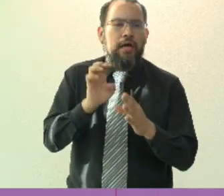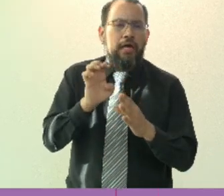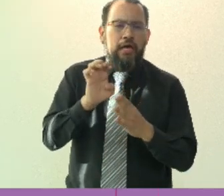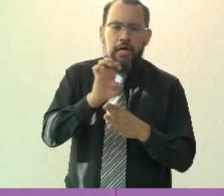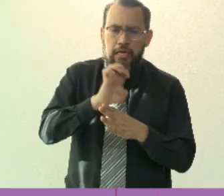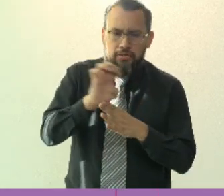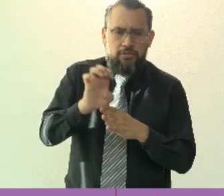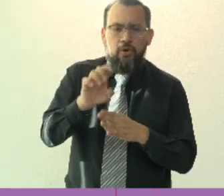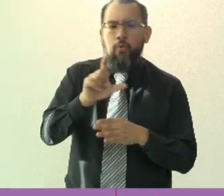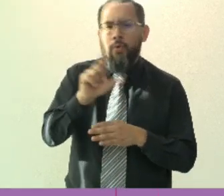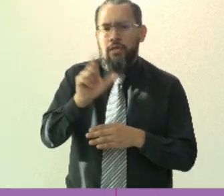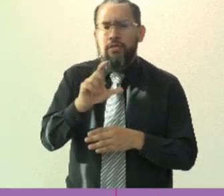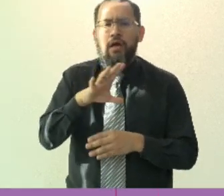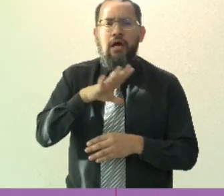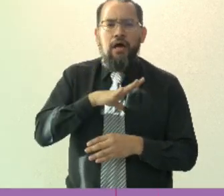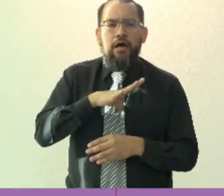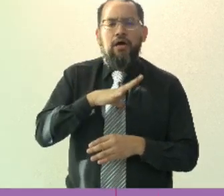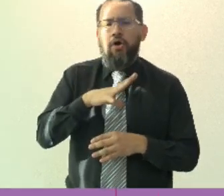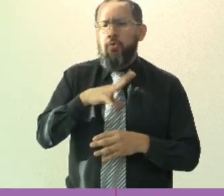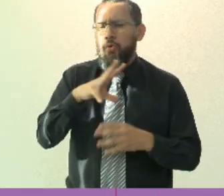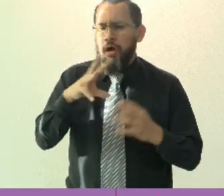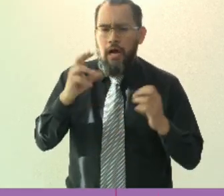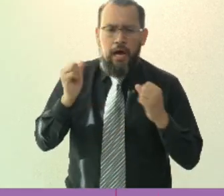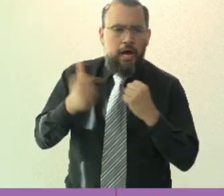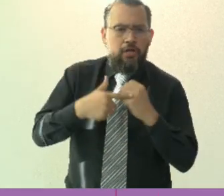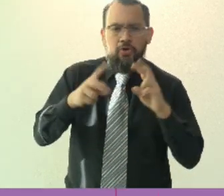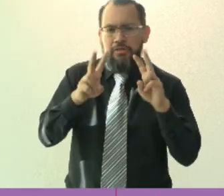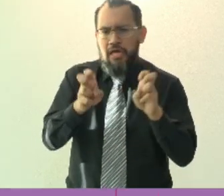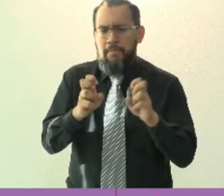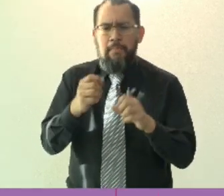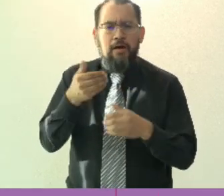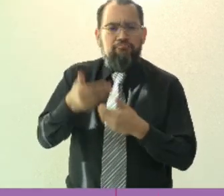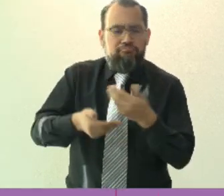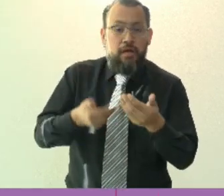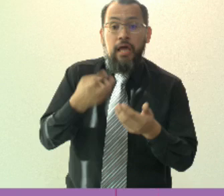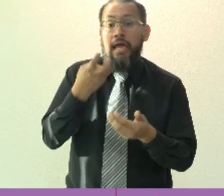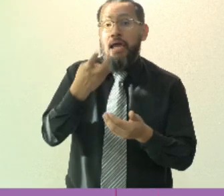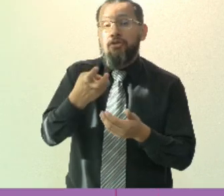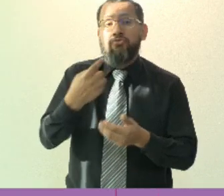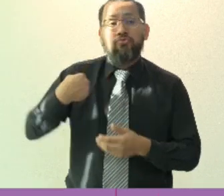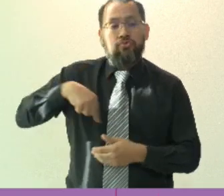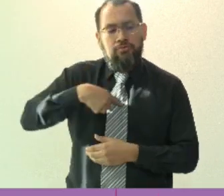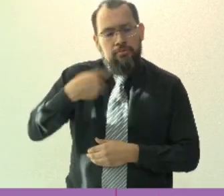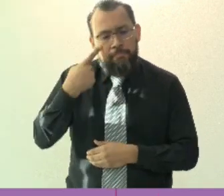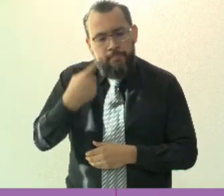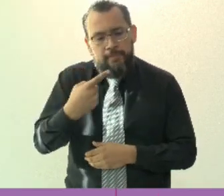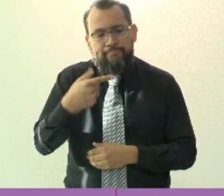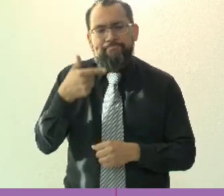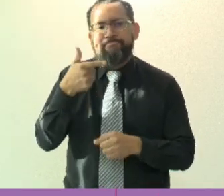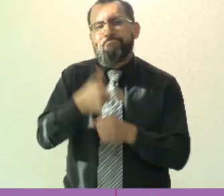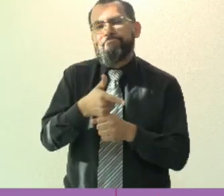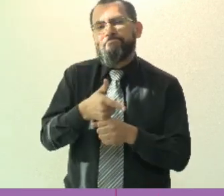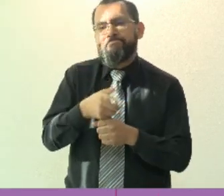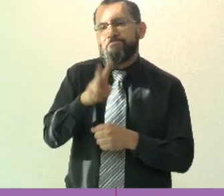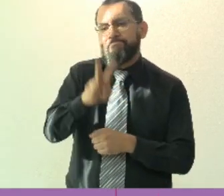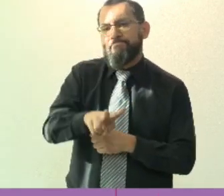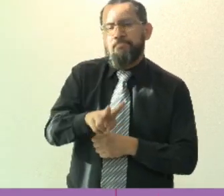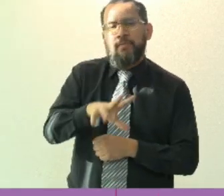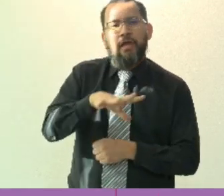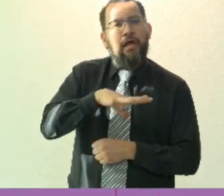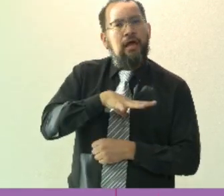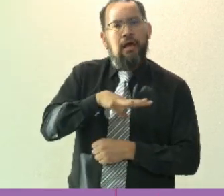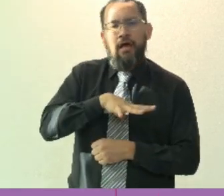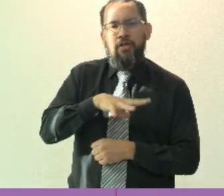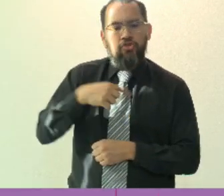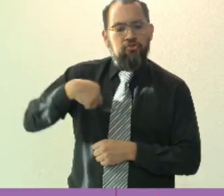solicitudes de información o algún otro tema por tratar, es cuando nos damos cuenta que ni siquiera contamos con los